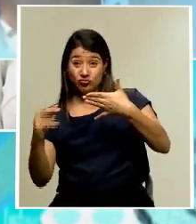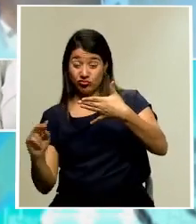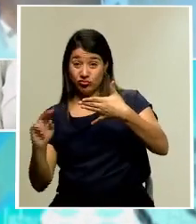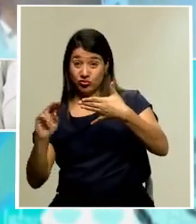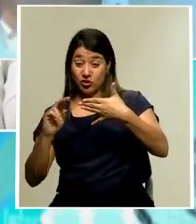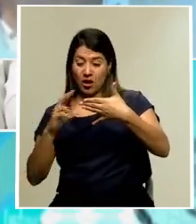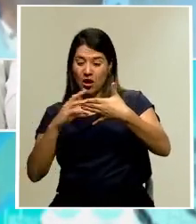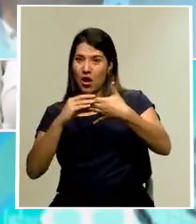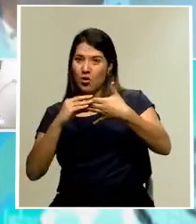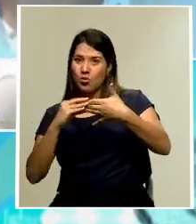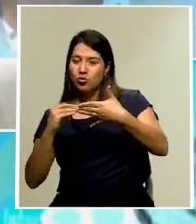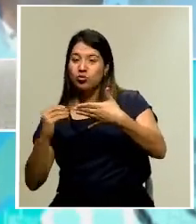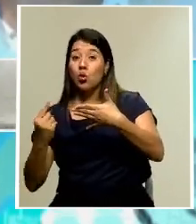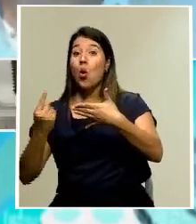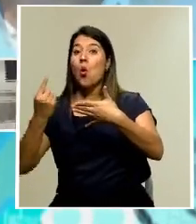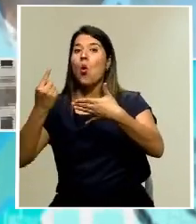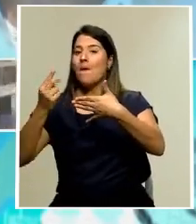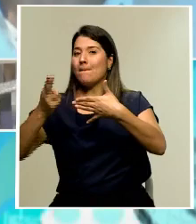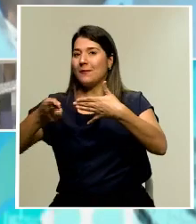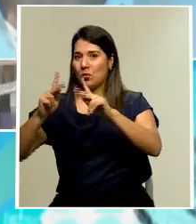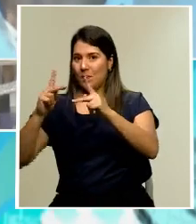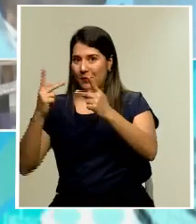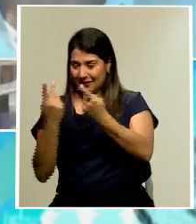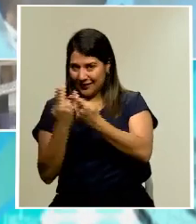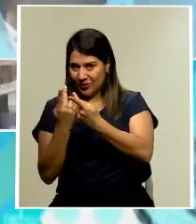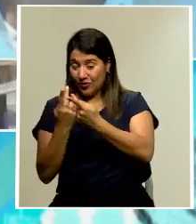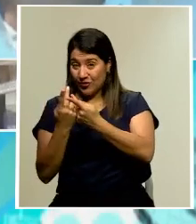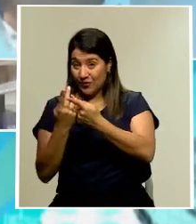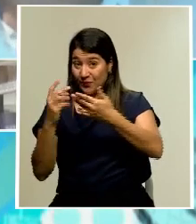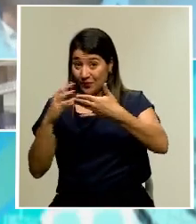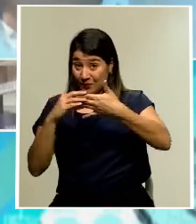votos que no iban con Figueres,